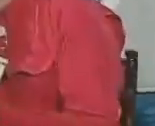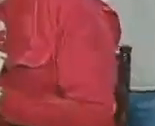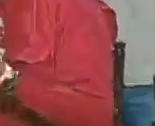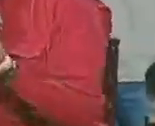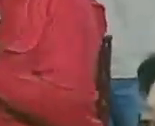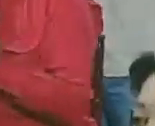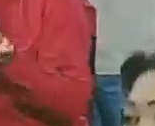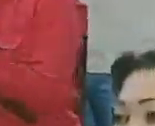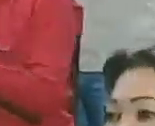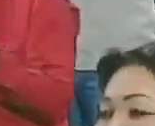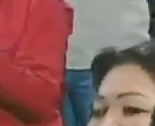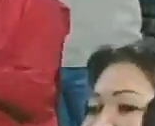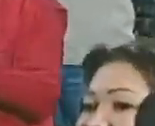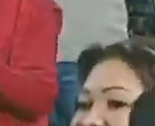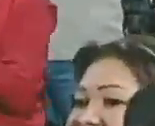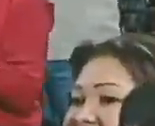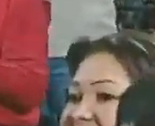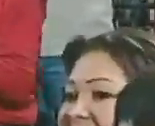Muy buenas tardes.